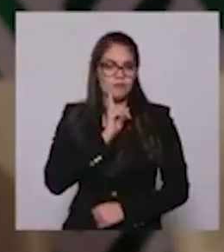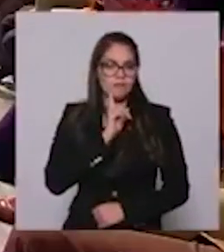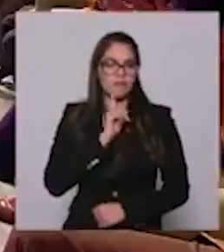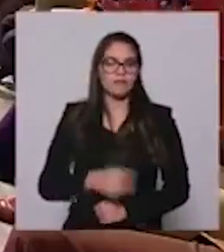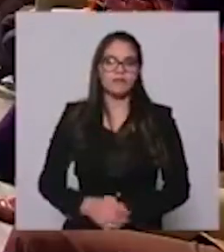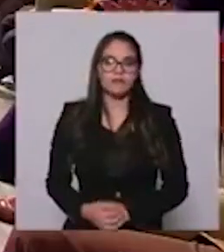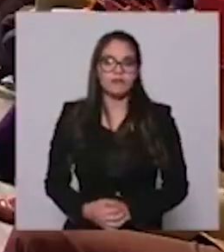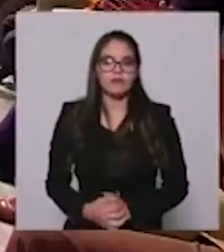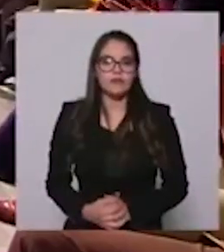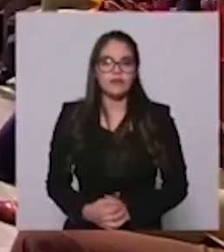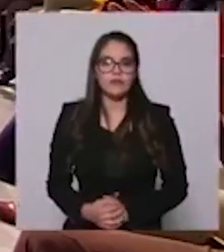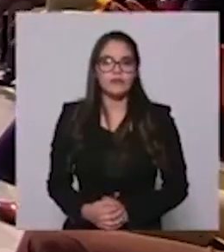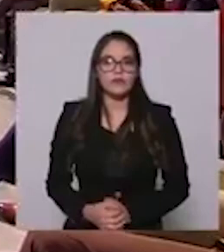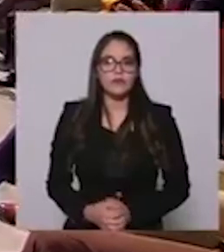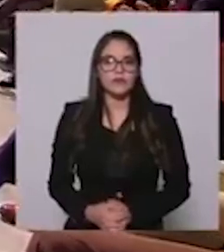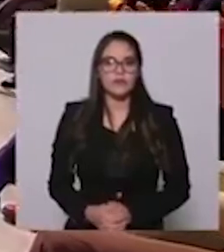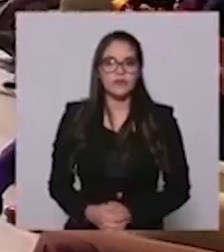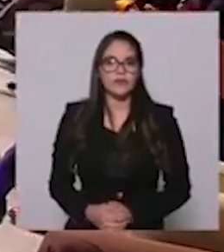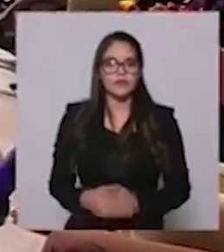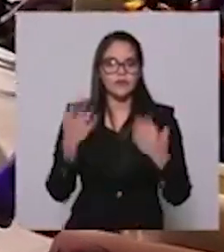recordar